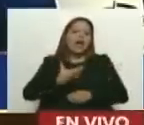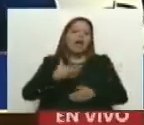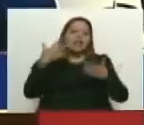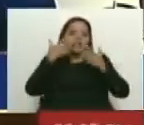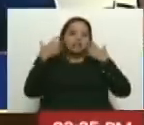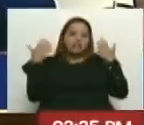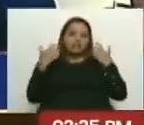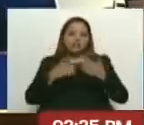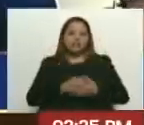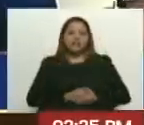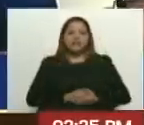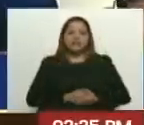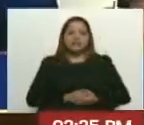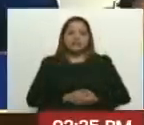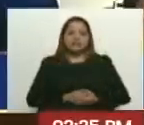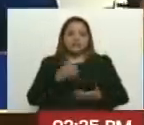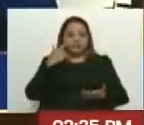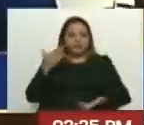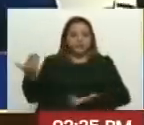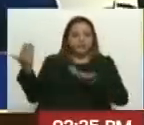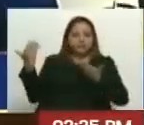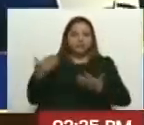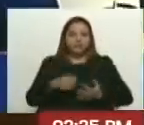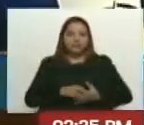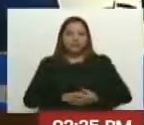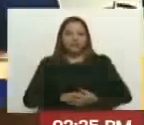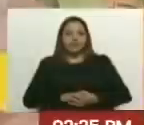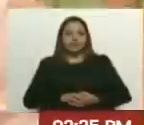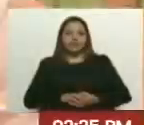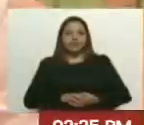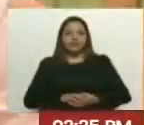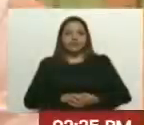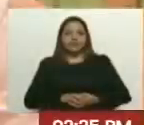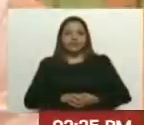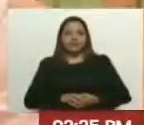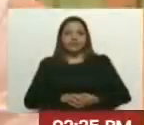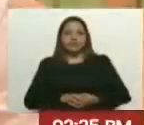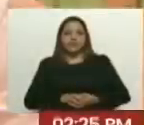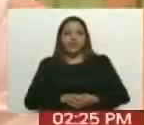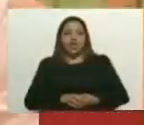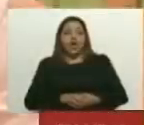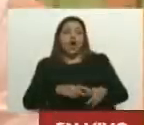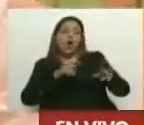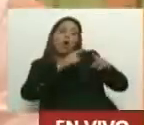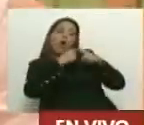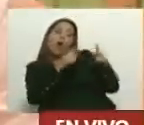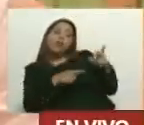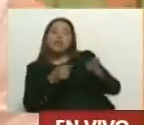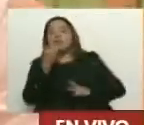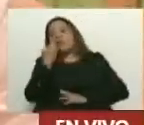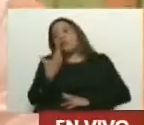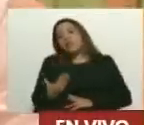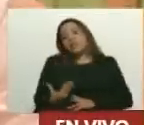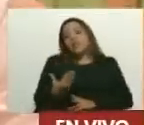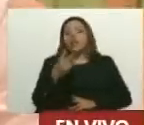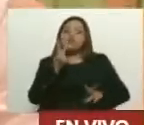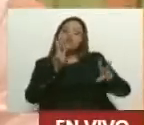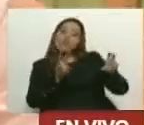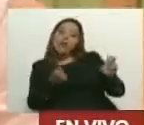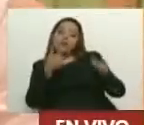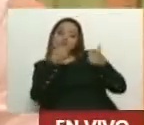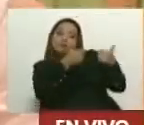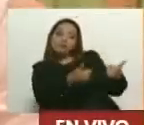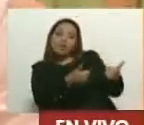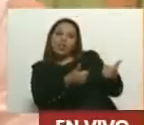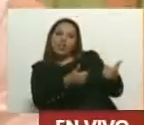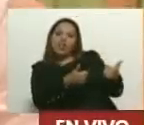sujeto al margen de la ley. Adelante. Hablando de cosas modernas, cosas bonitas y cosas de calidad.